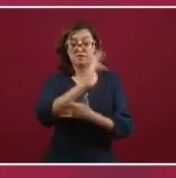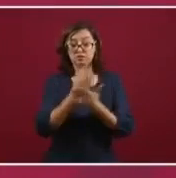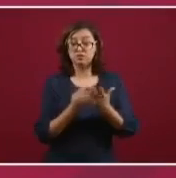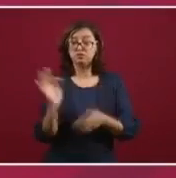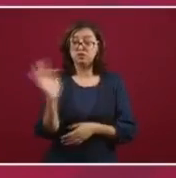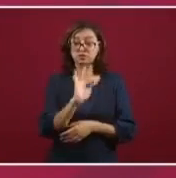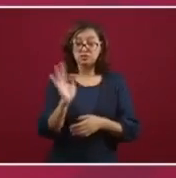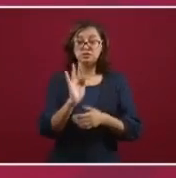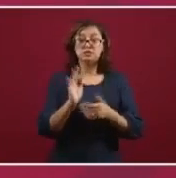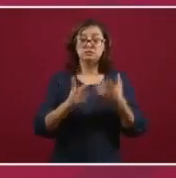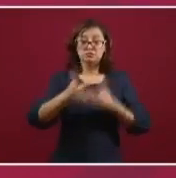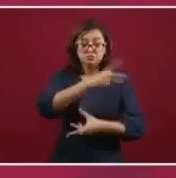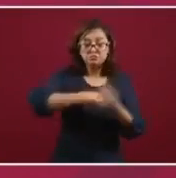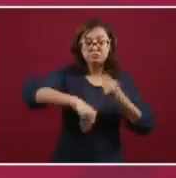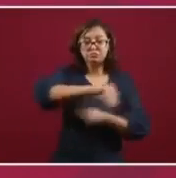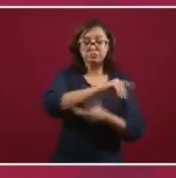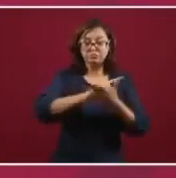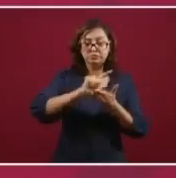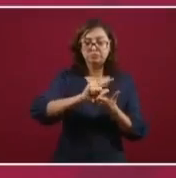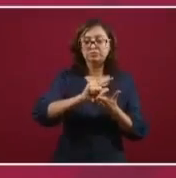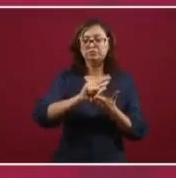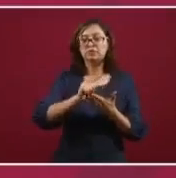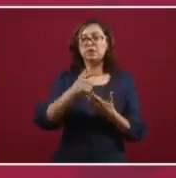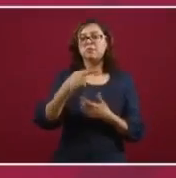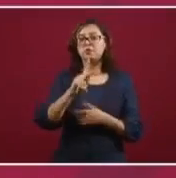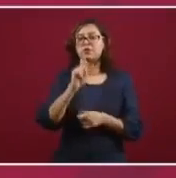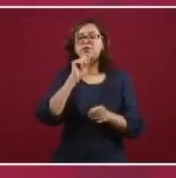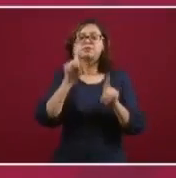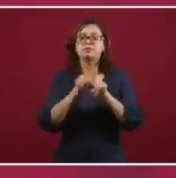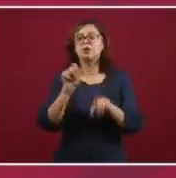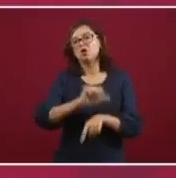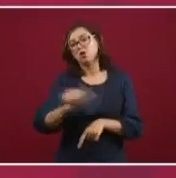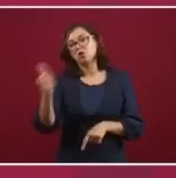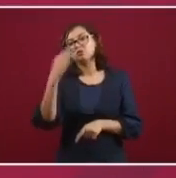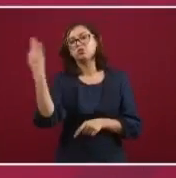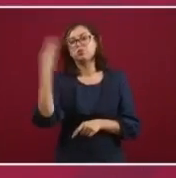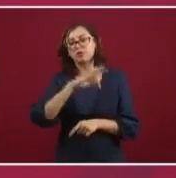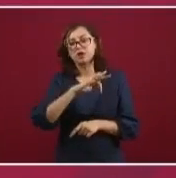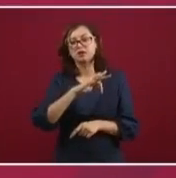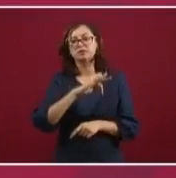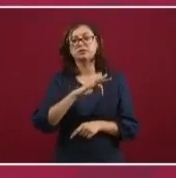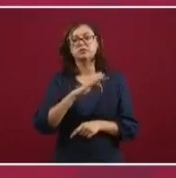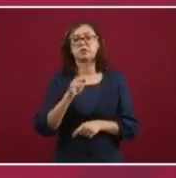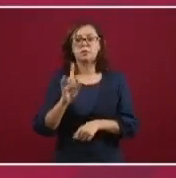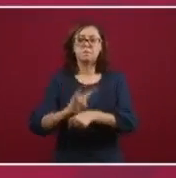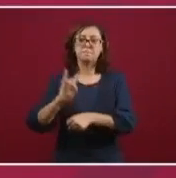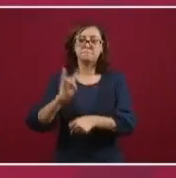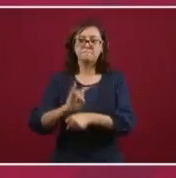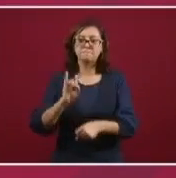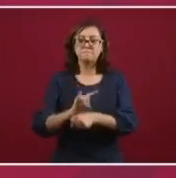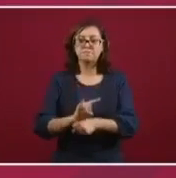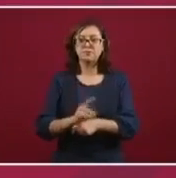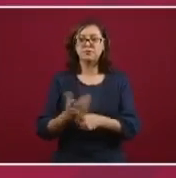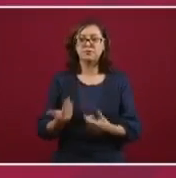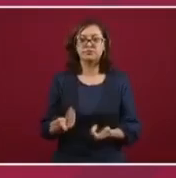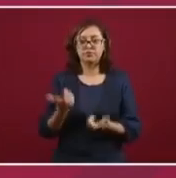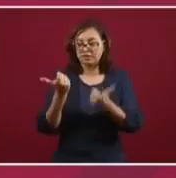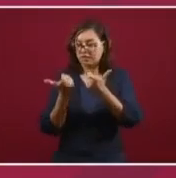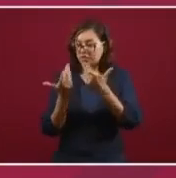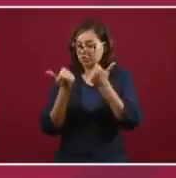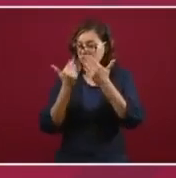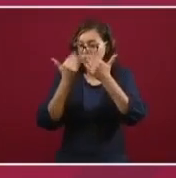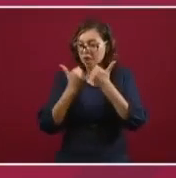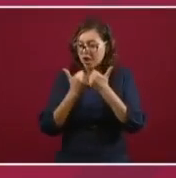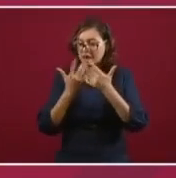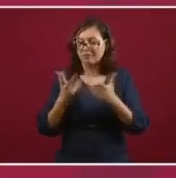que lavado de dinero, porque también hay falsedad. No, las operaciones se simulan como tales y el dinero nunca existe,